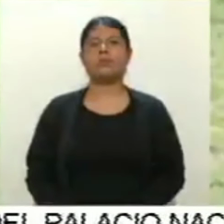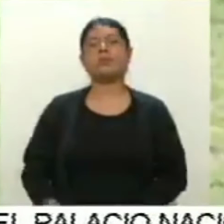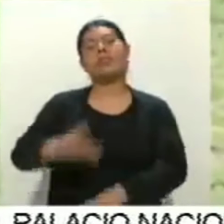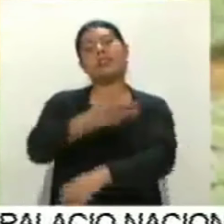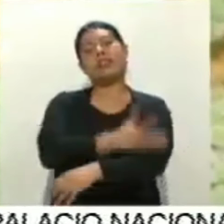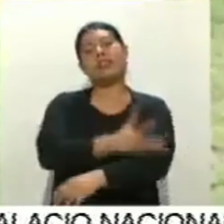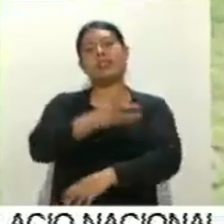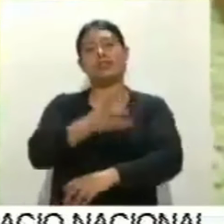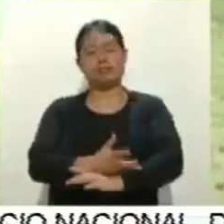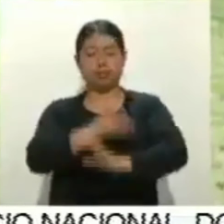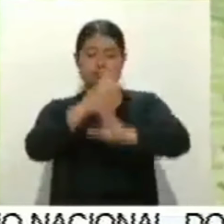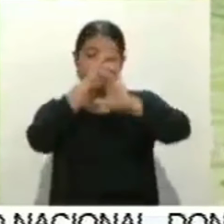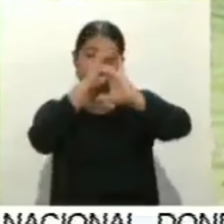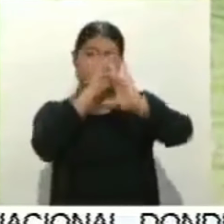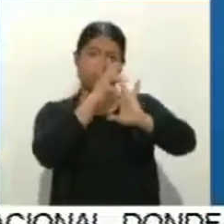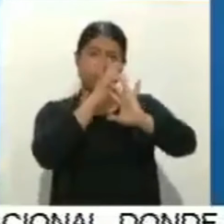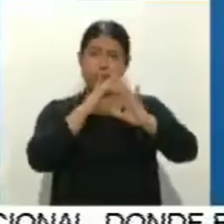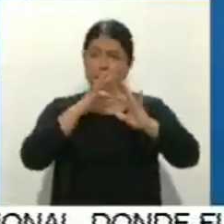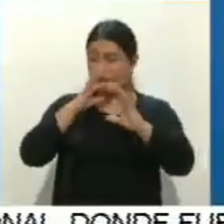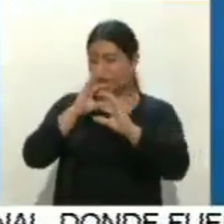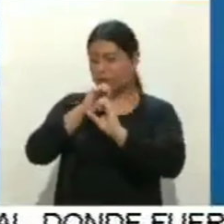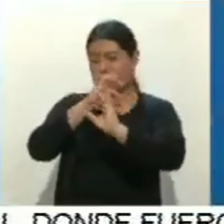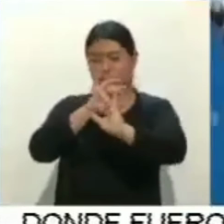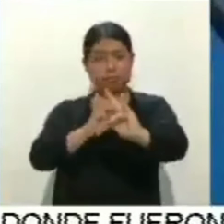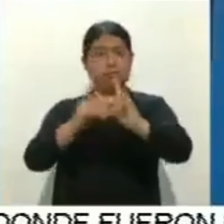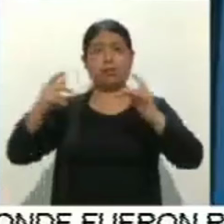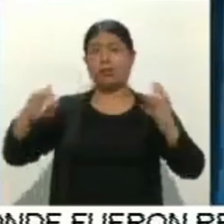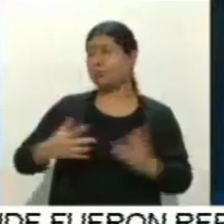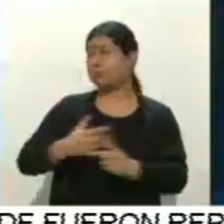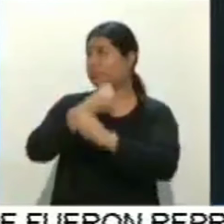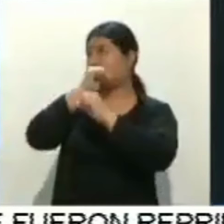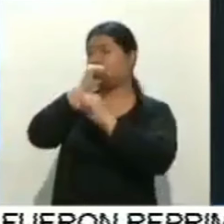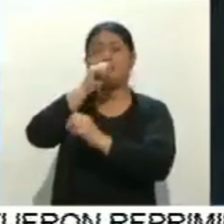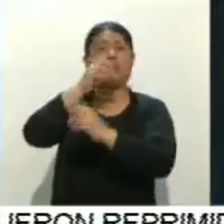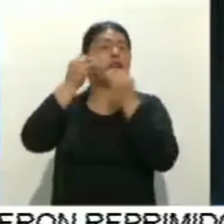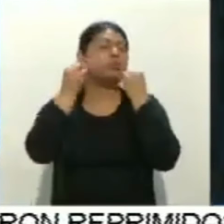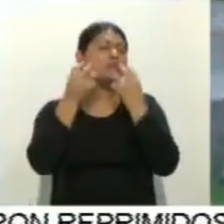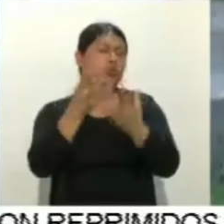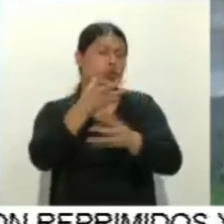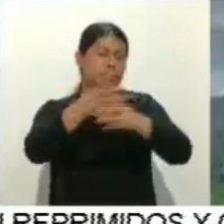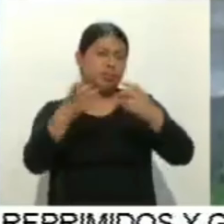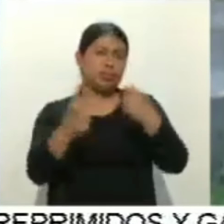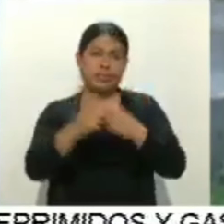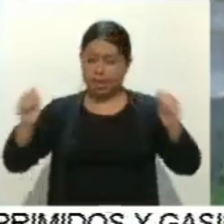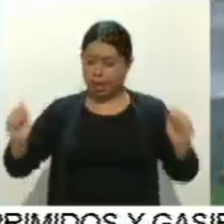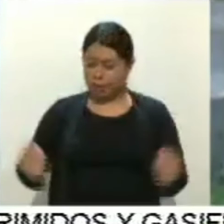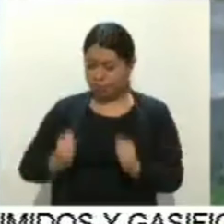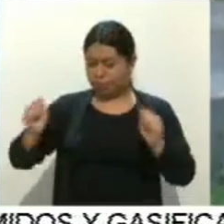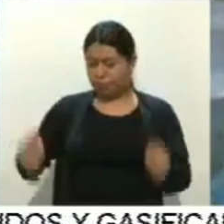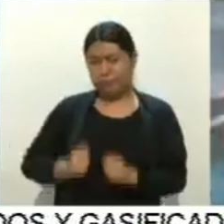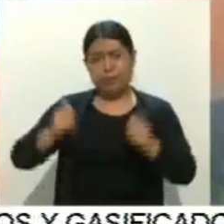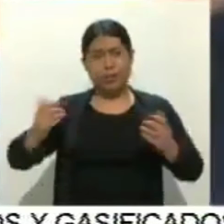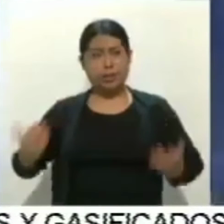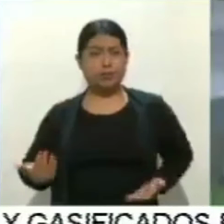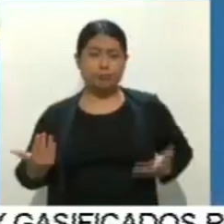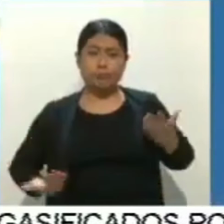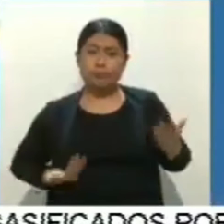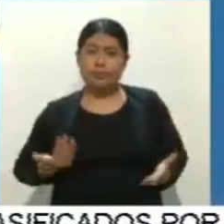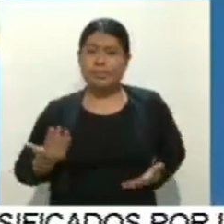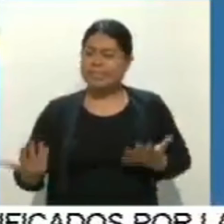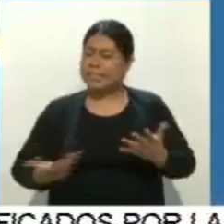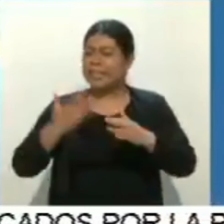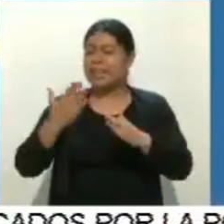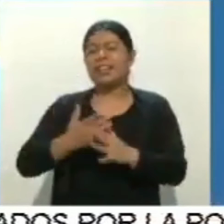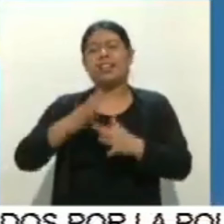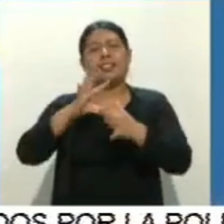Acompañados de una trompeta, clarinete, trompón y muchos instrumentos más, esta banda de música hace vibrar cada nota